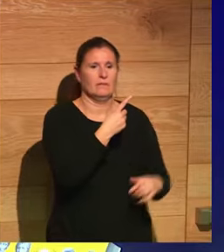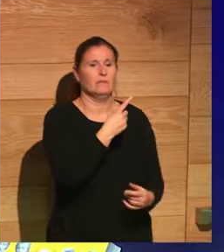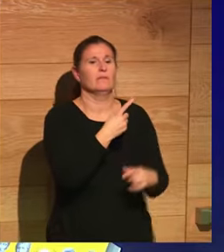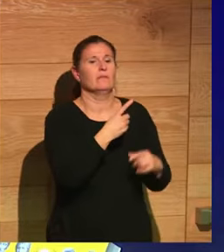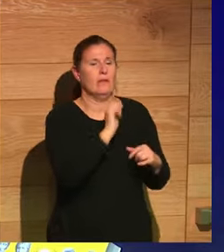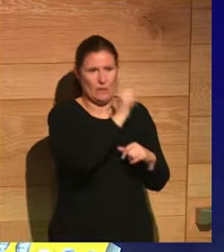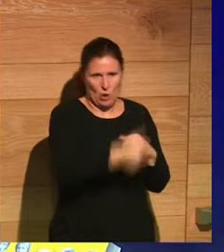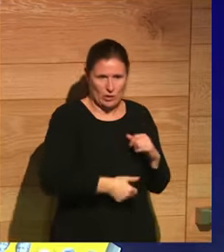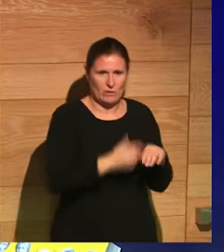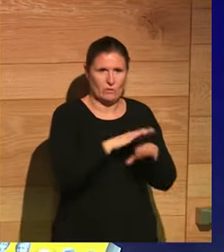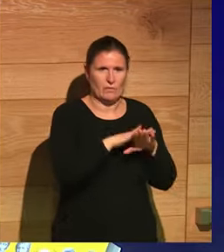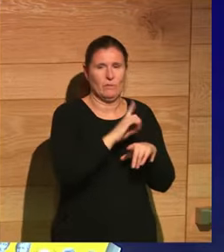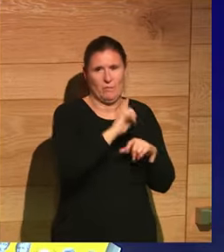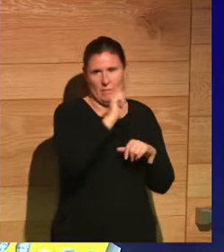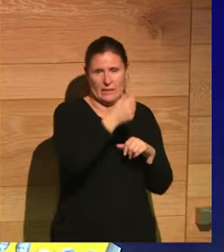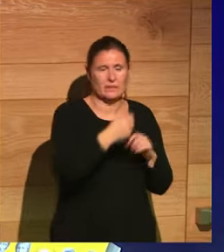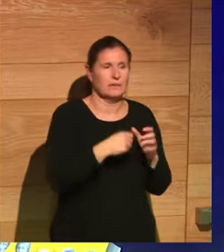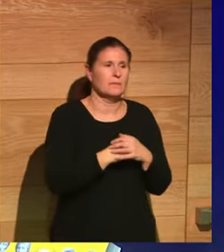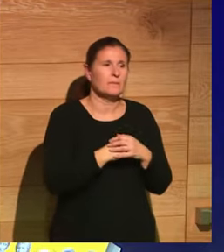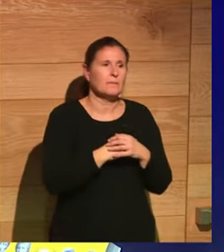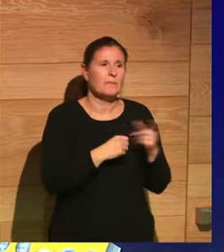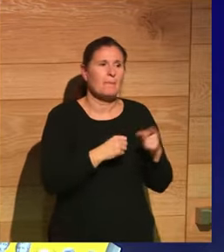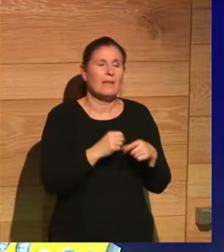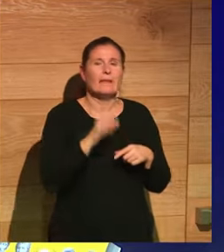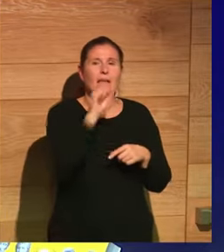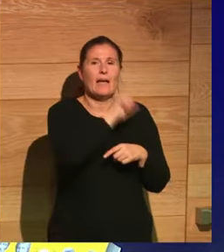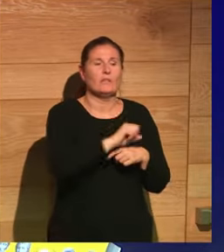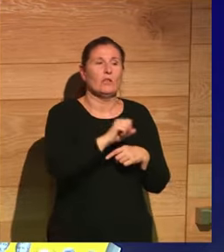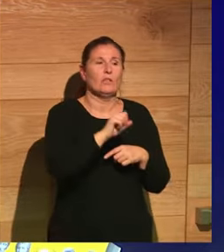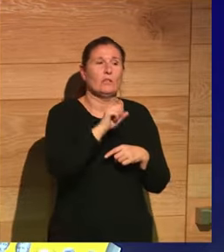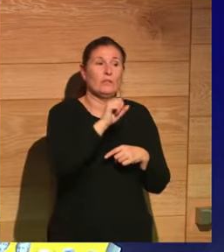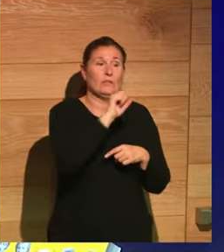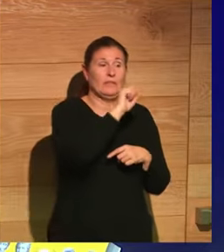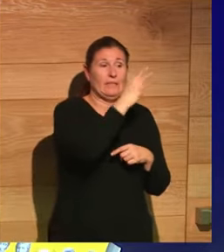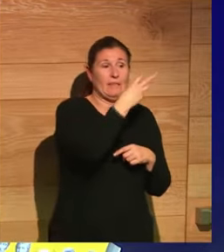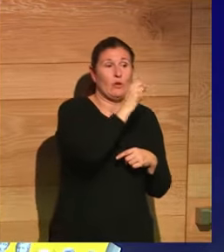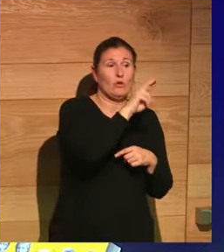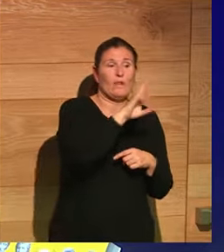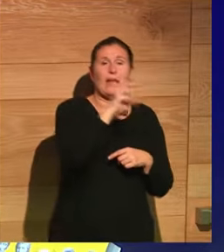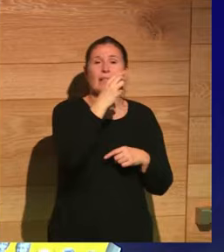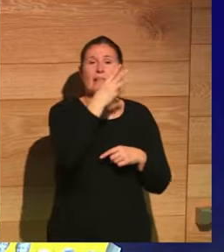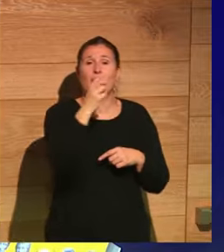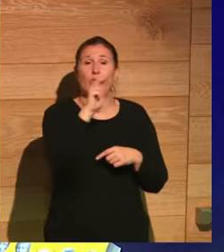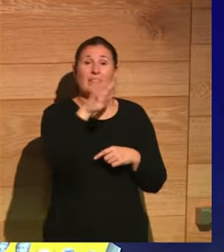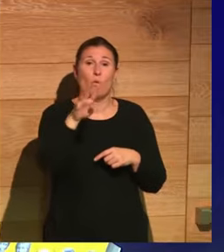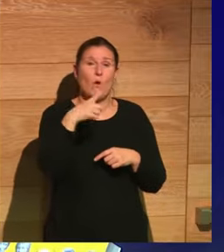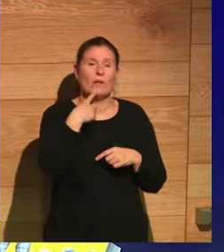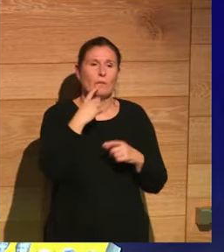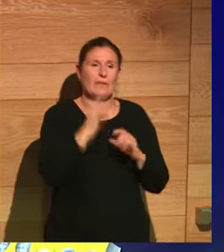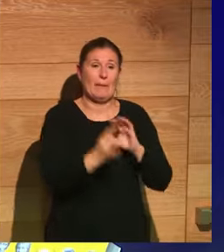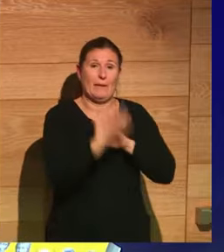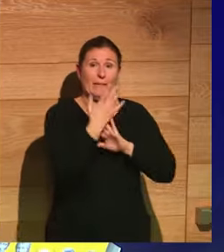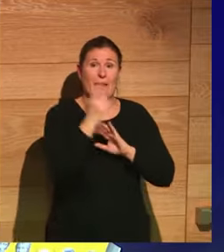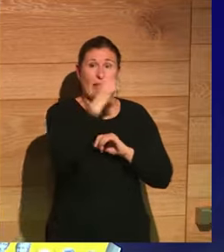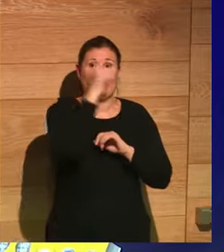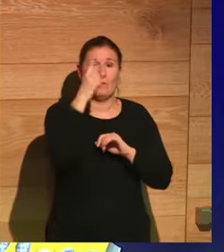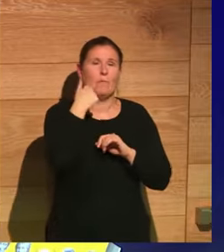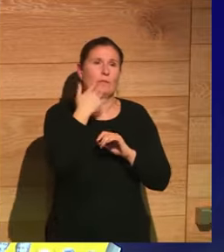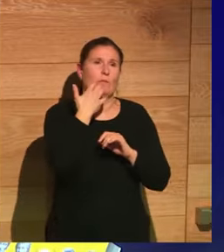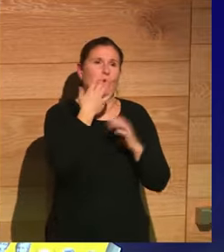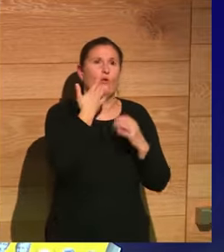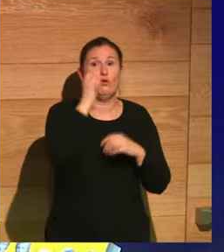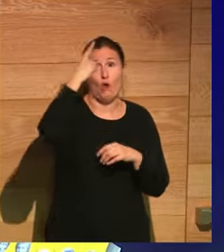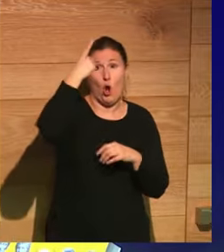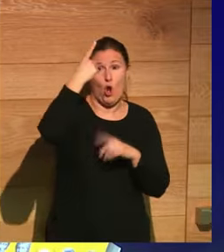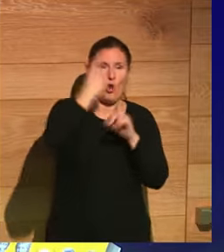emperador Constantino entre el año 312 y el año 324 aparecen representaciones de divinidades tradicionales, sobre todo Sol, que era